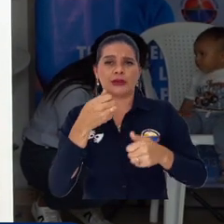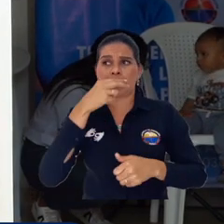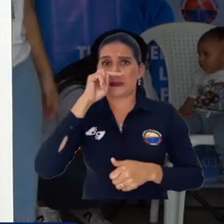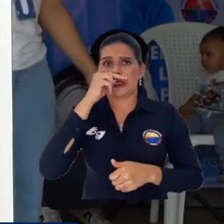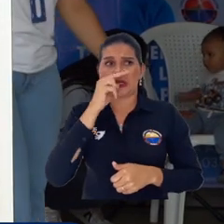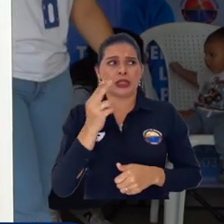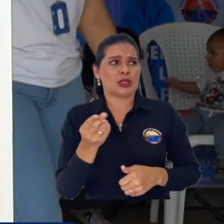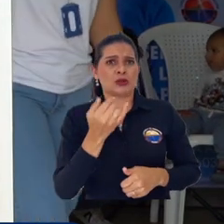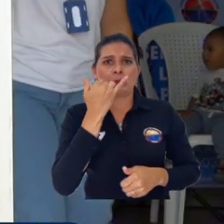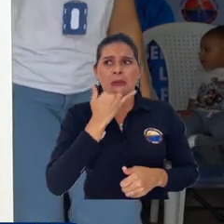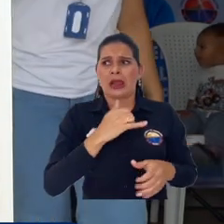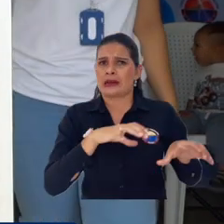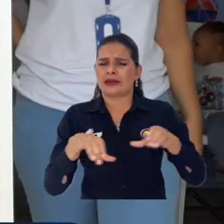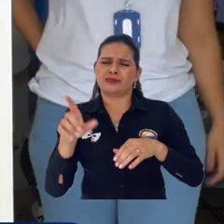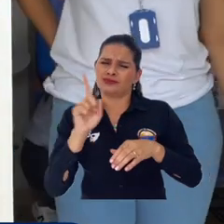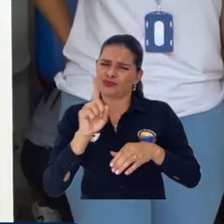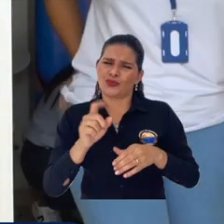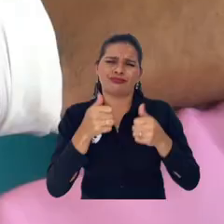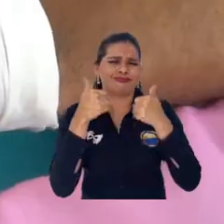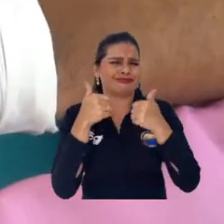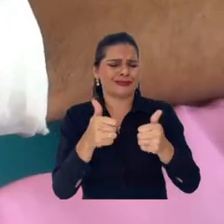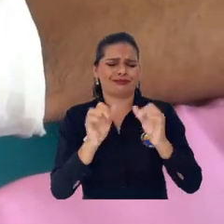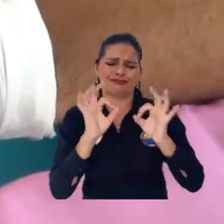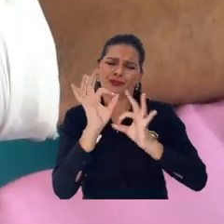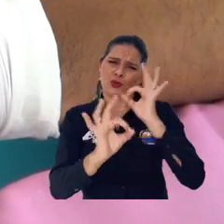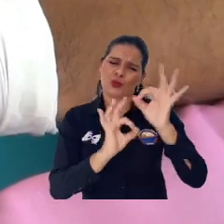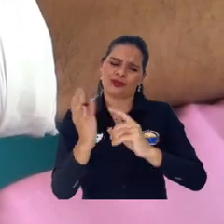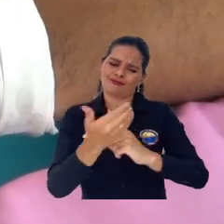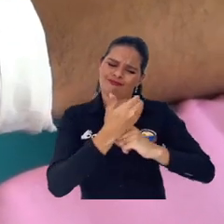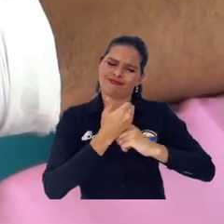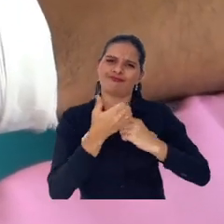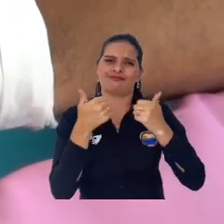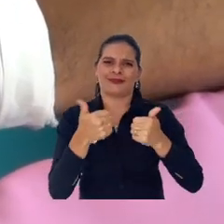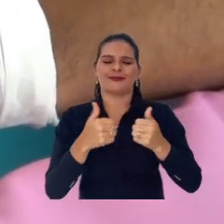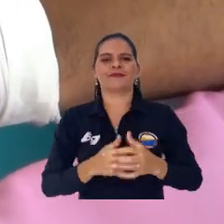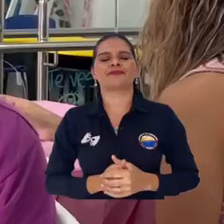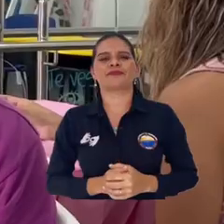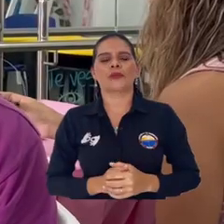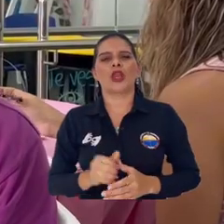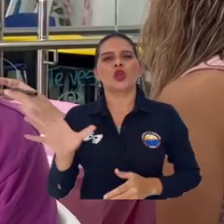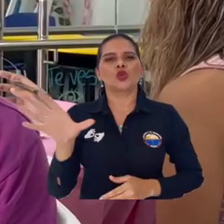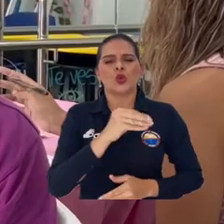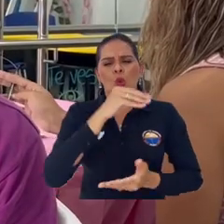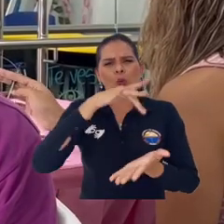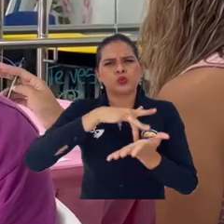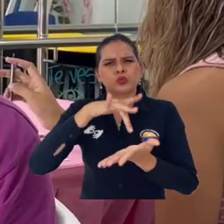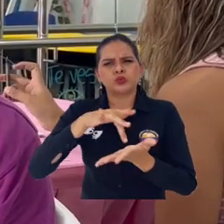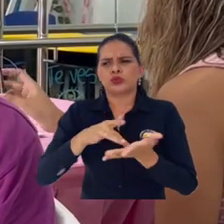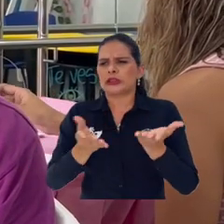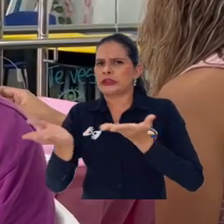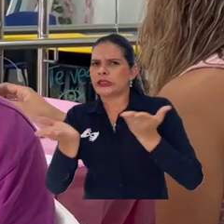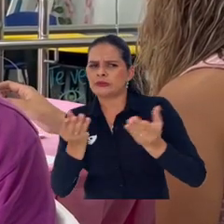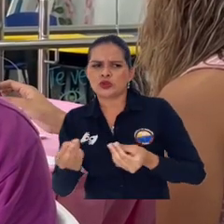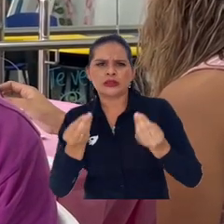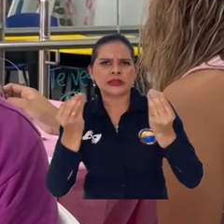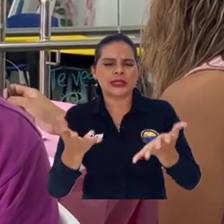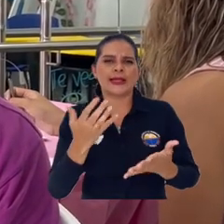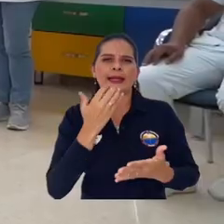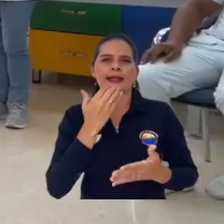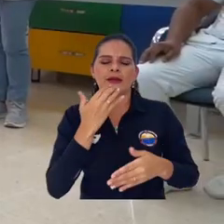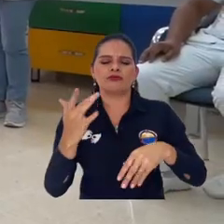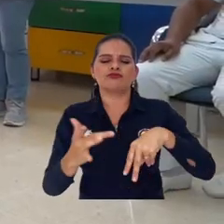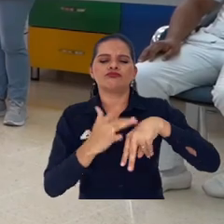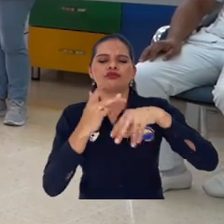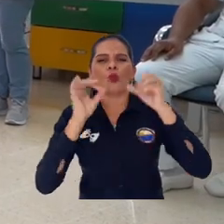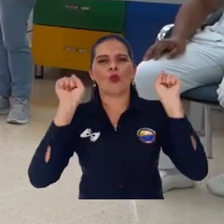que un niño no se encuentre bien y sus derechos se encuentren protegidos. Durante la jornada, los asistentes tuvieron acceso a una amplia variedad de servicios de